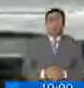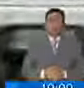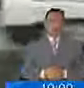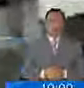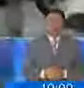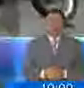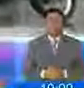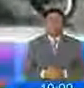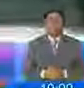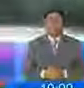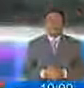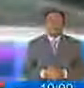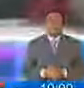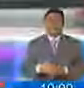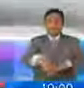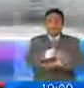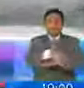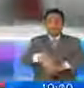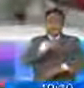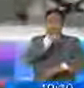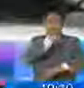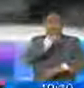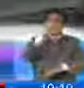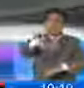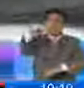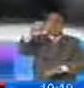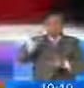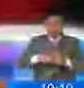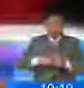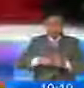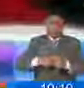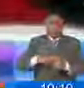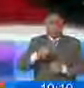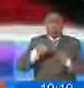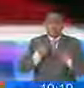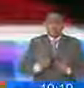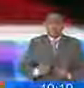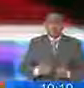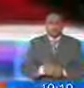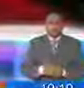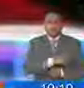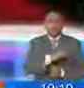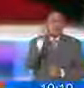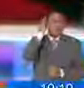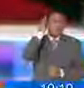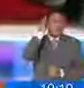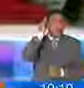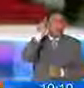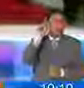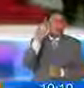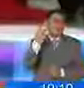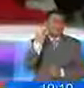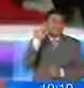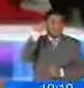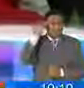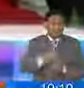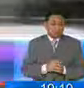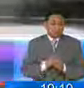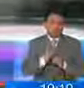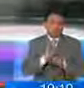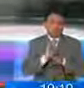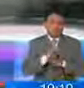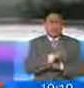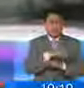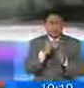Tendida a un costado de la avenida Eloy Alfaro, en el norte de la capital, quedó el cuerpo sin vida de la mujer de la tercera edad, que según testigos,